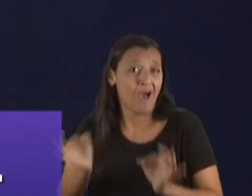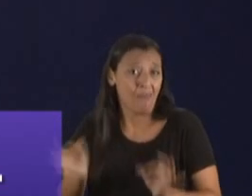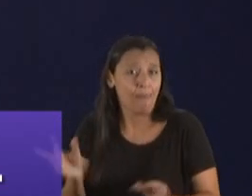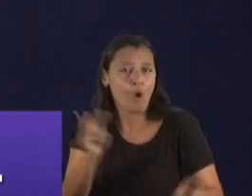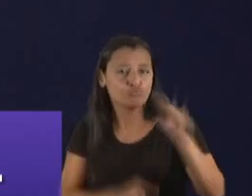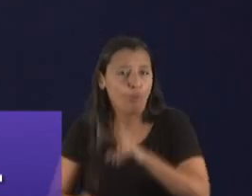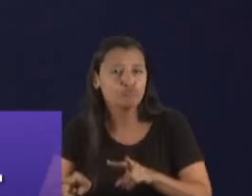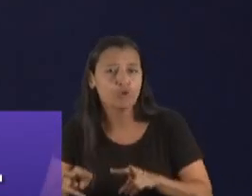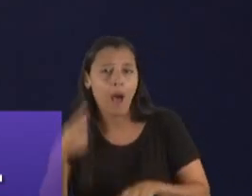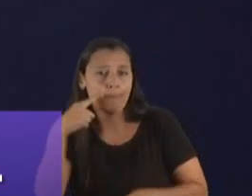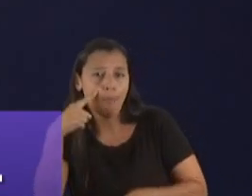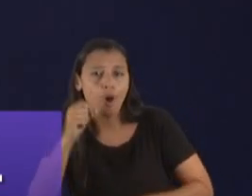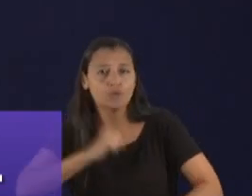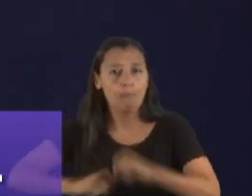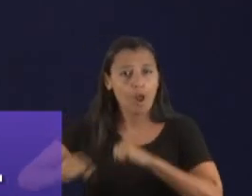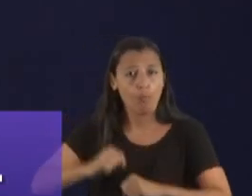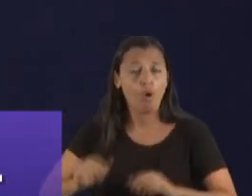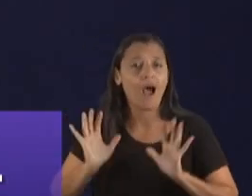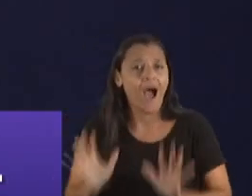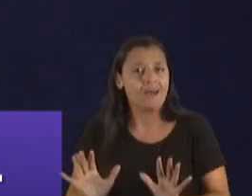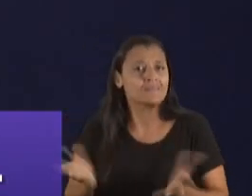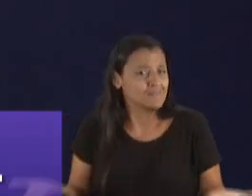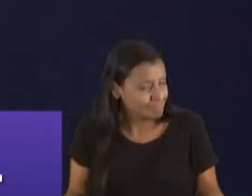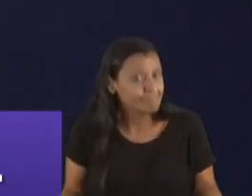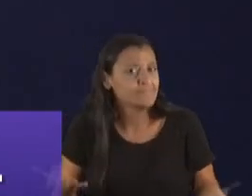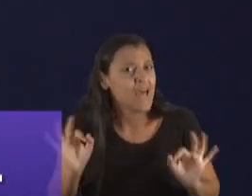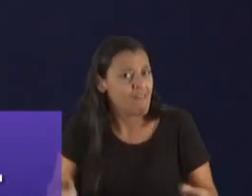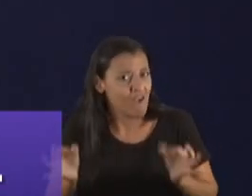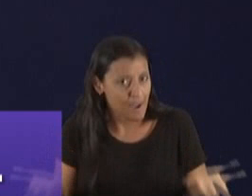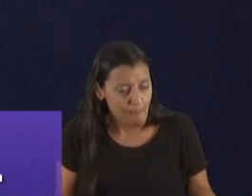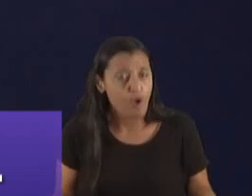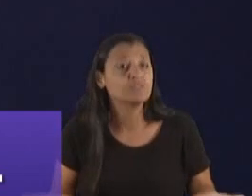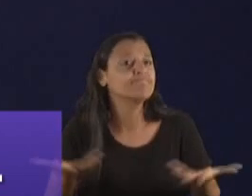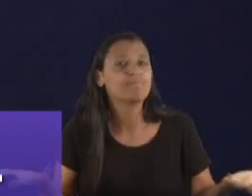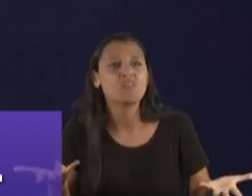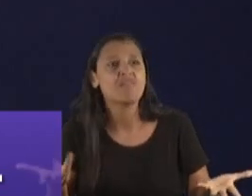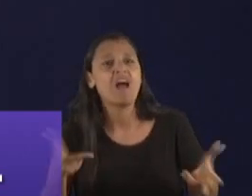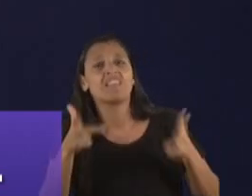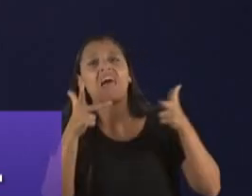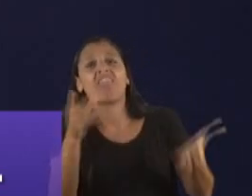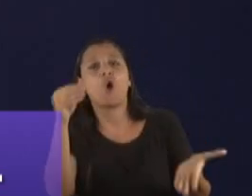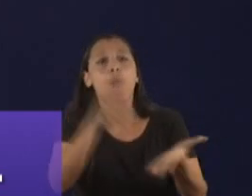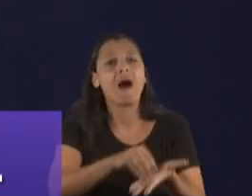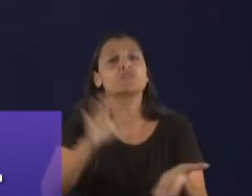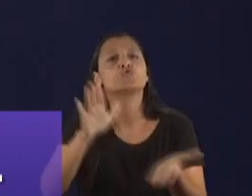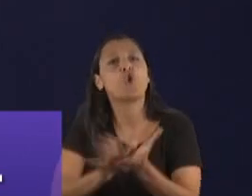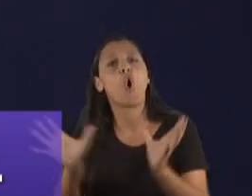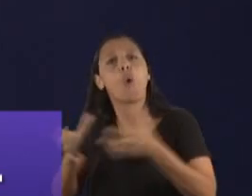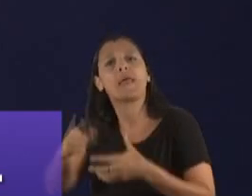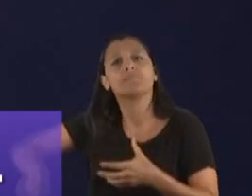Así que no, me parece que es una obviedad que haga aclaraciones sobre las intenciones que pueda tener el